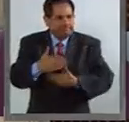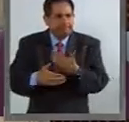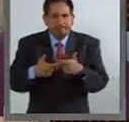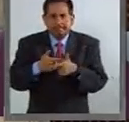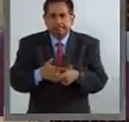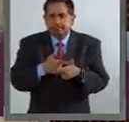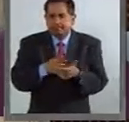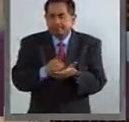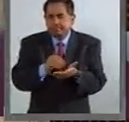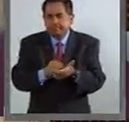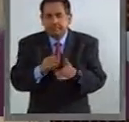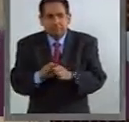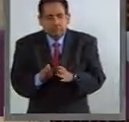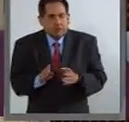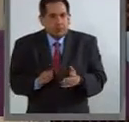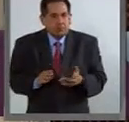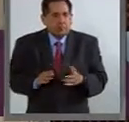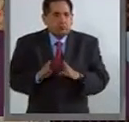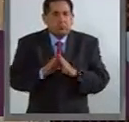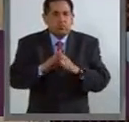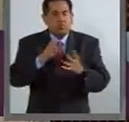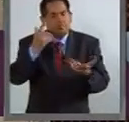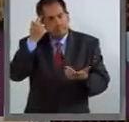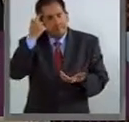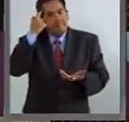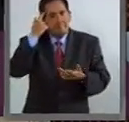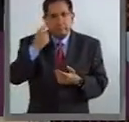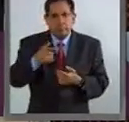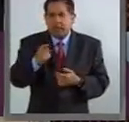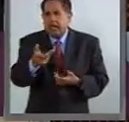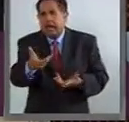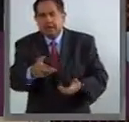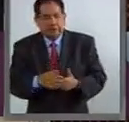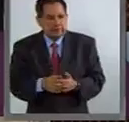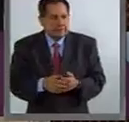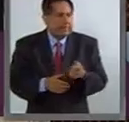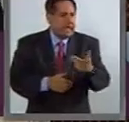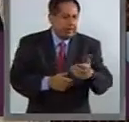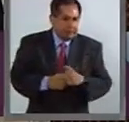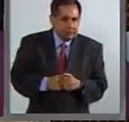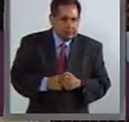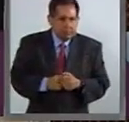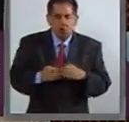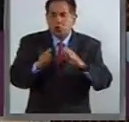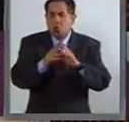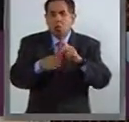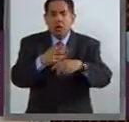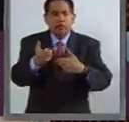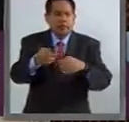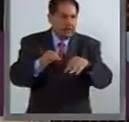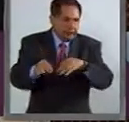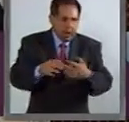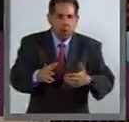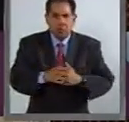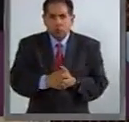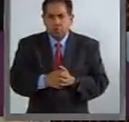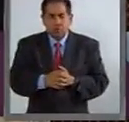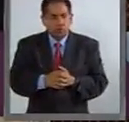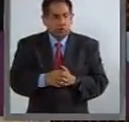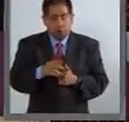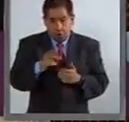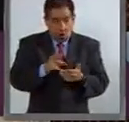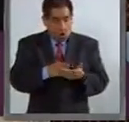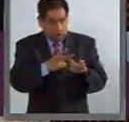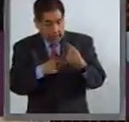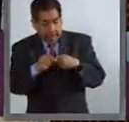permanentemente que, bueno, de entrada preguntarnos qué estás haciendo, cómo estás llevando a cabo tu trabajo, regresaste